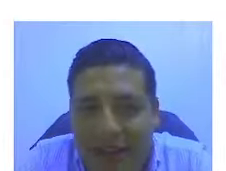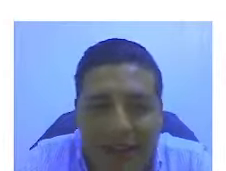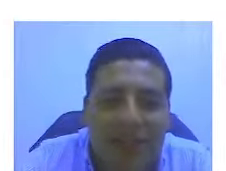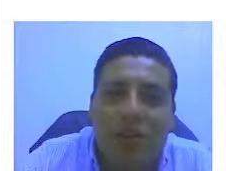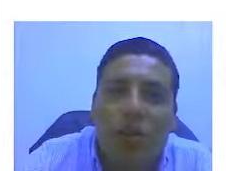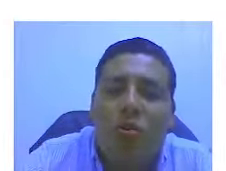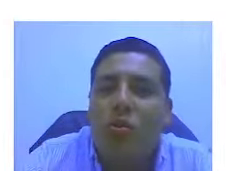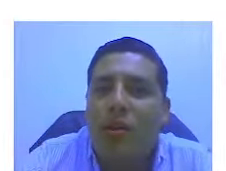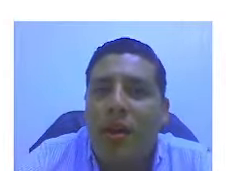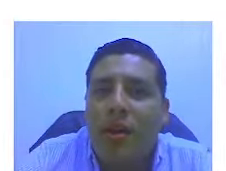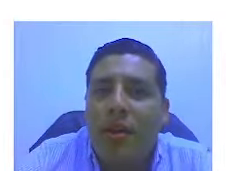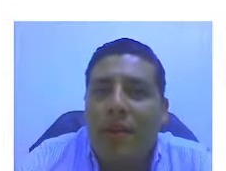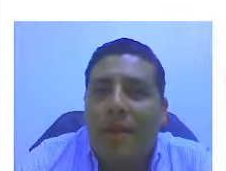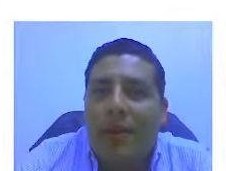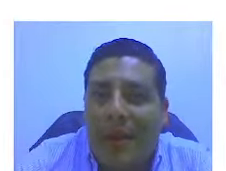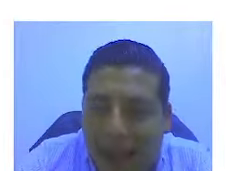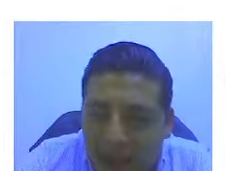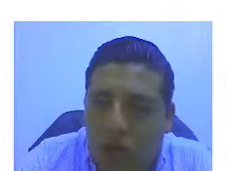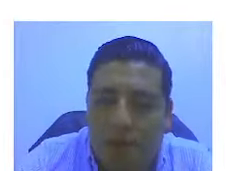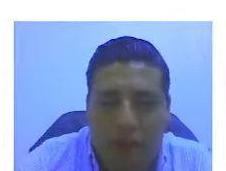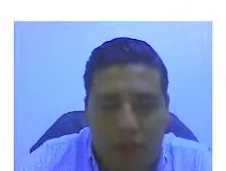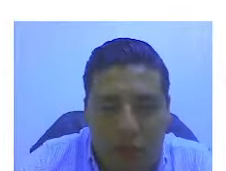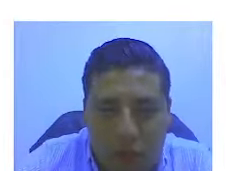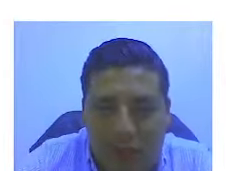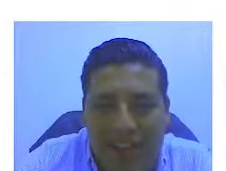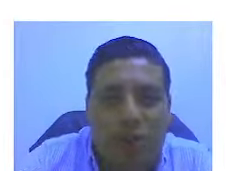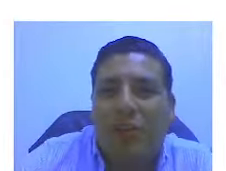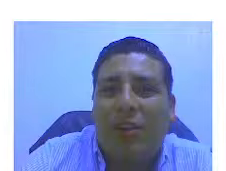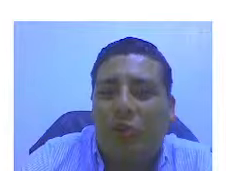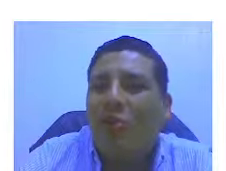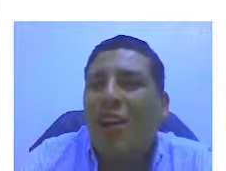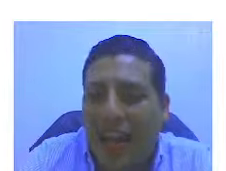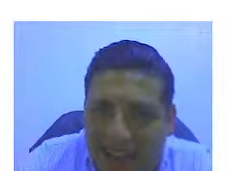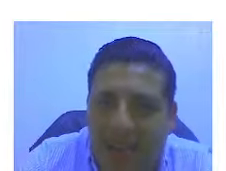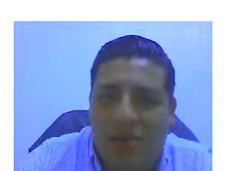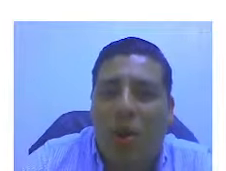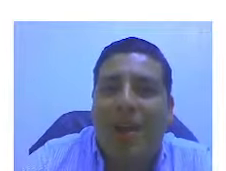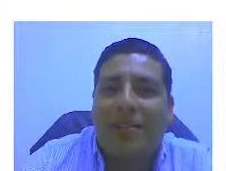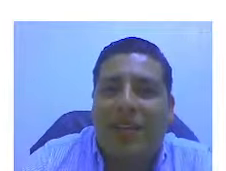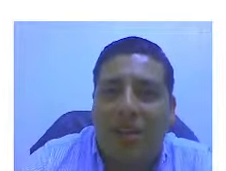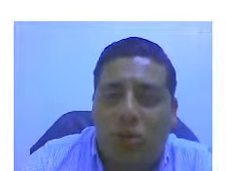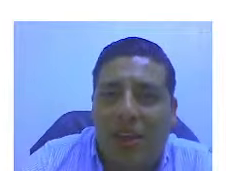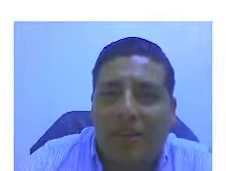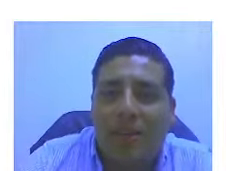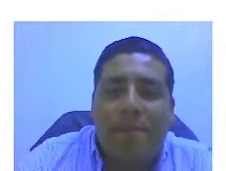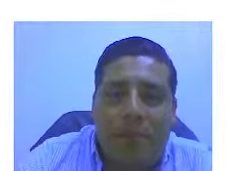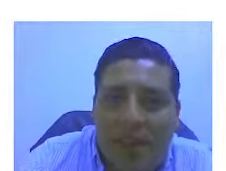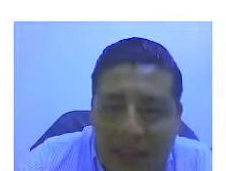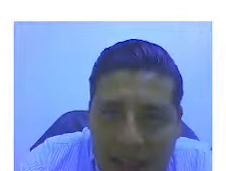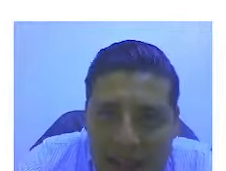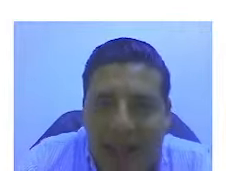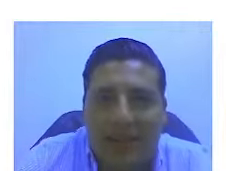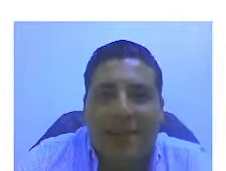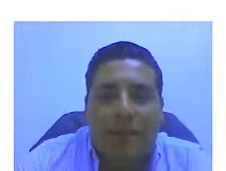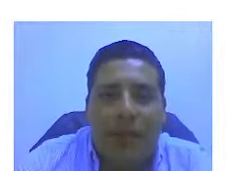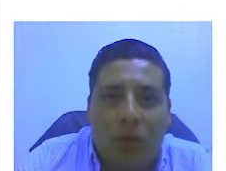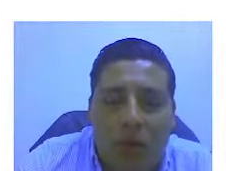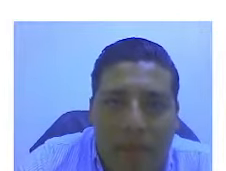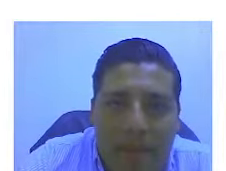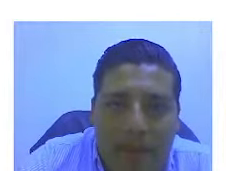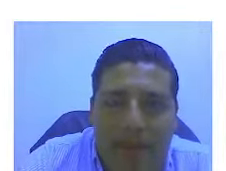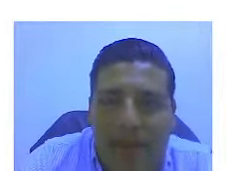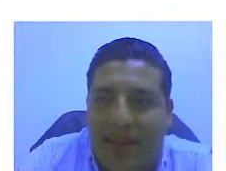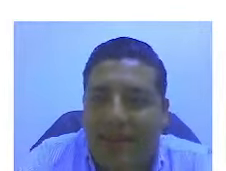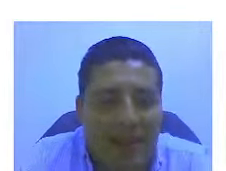Noroña que ha sido un reacio opositor y sobre todo crítico a las actitudes mezquinas